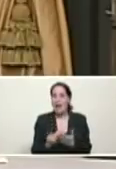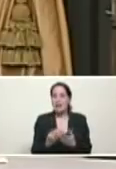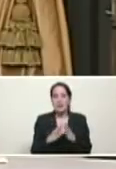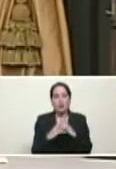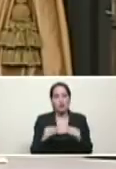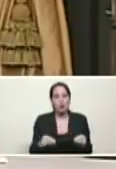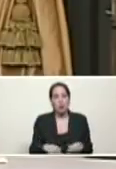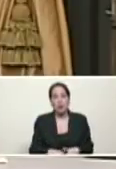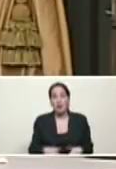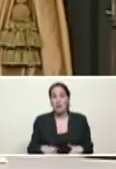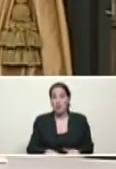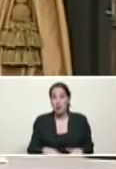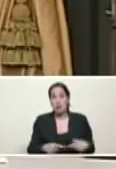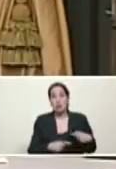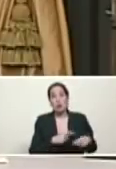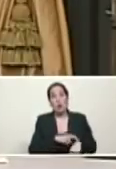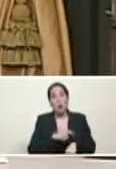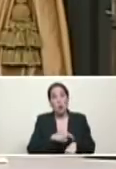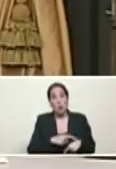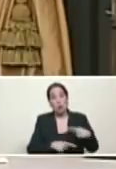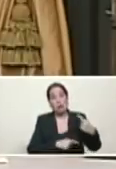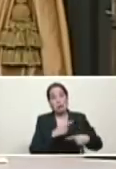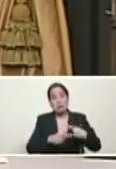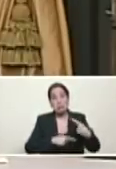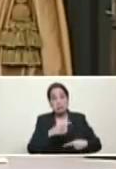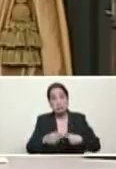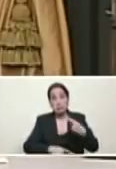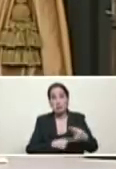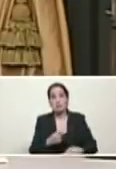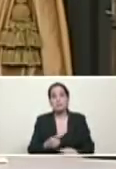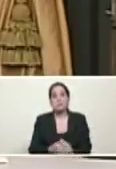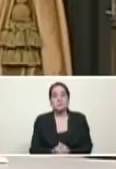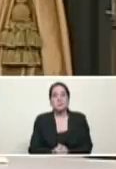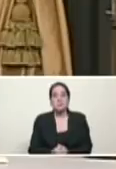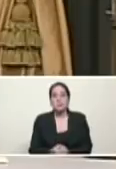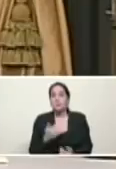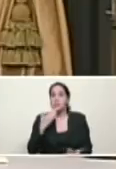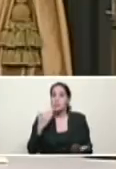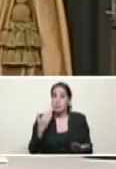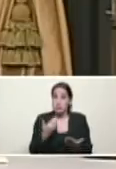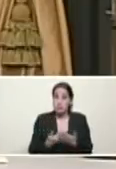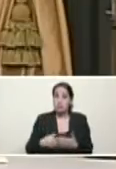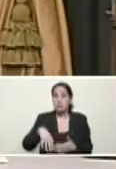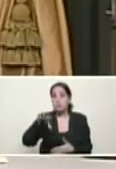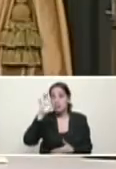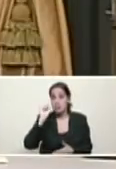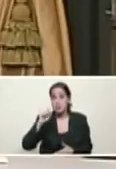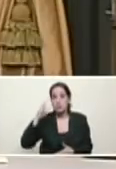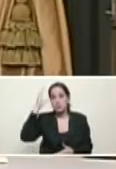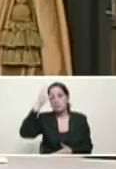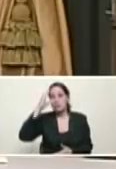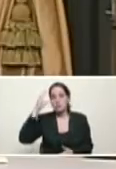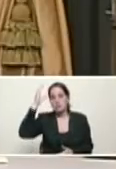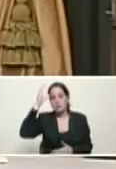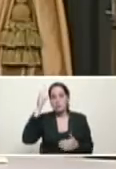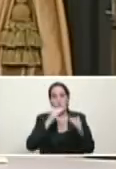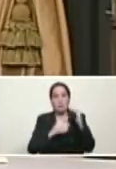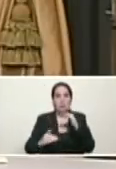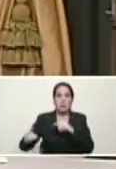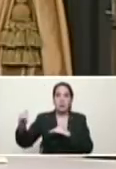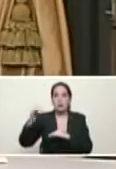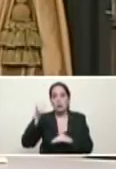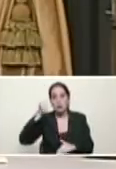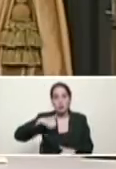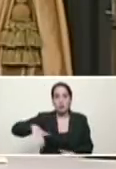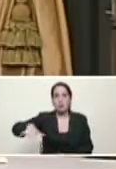ustedes diario, hora por hora. Y agradezco la comprensión, la conciencia superior del pueblo de Venezuela